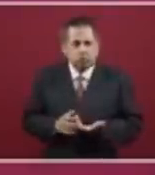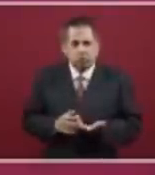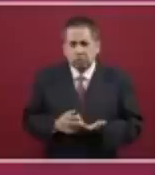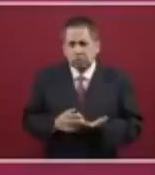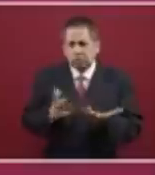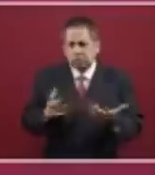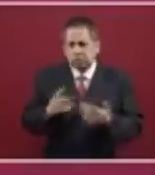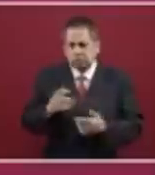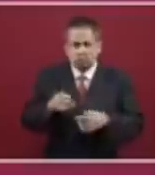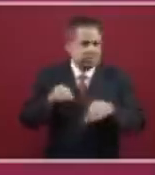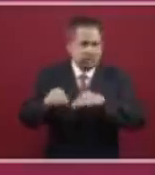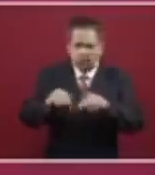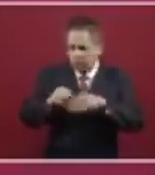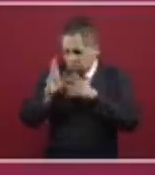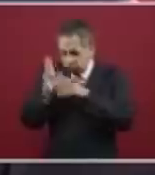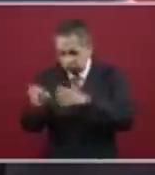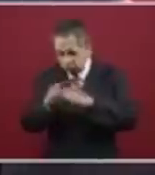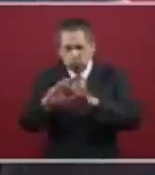son oficios,